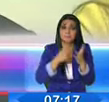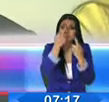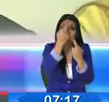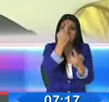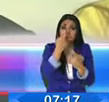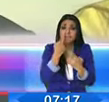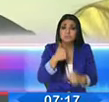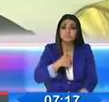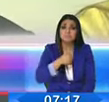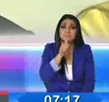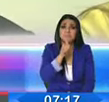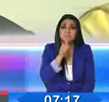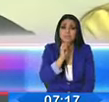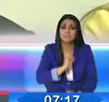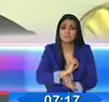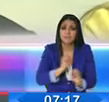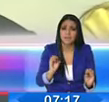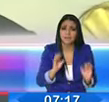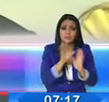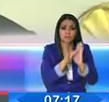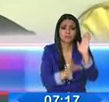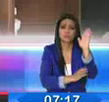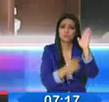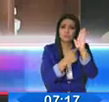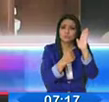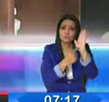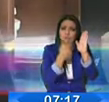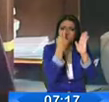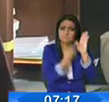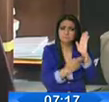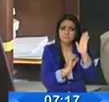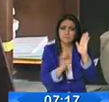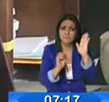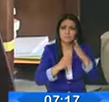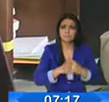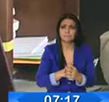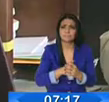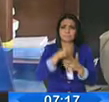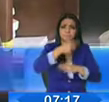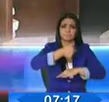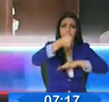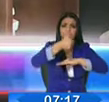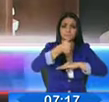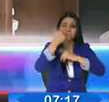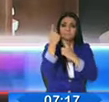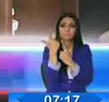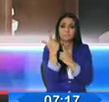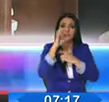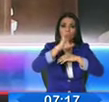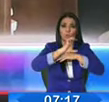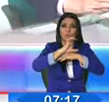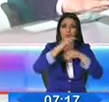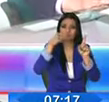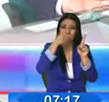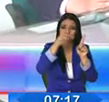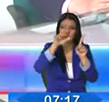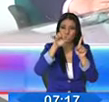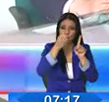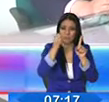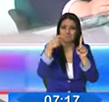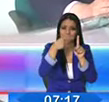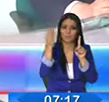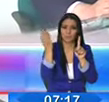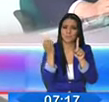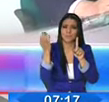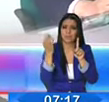muchos aspectos que contempla la constitución el coronel del ejército y ecuatoriano el servicio pasivo luís hernández tienen similar